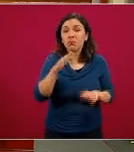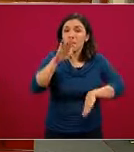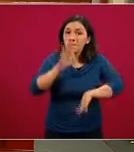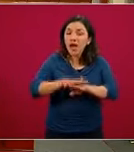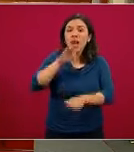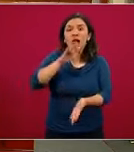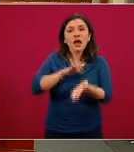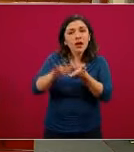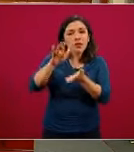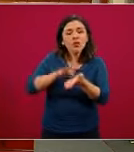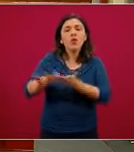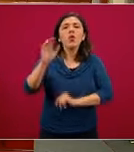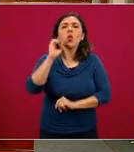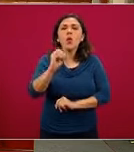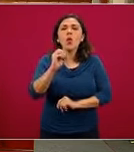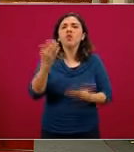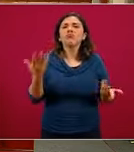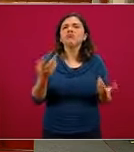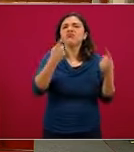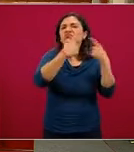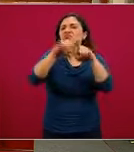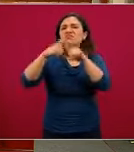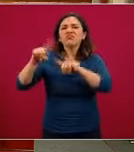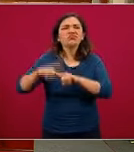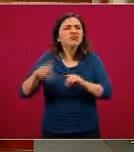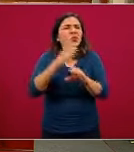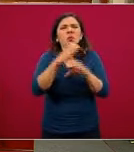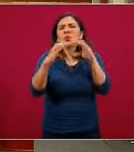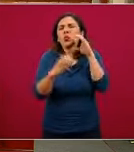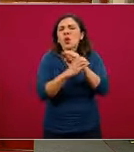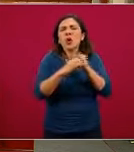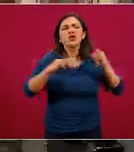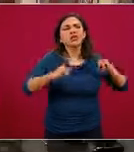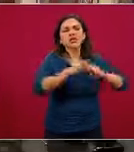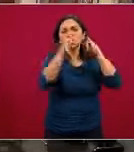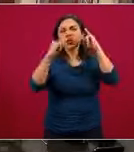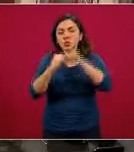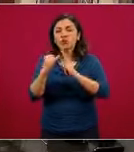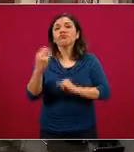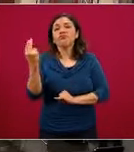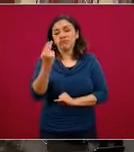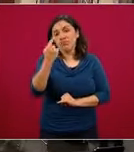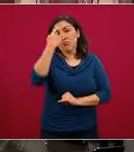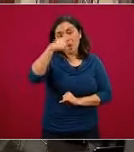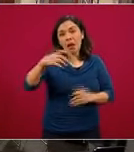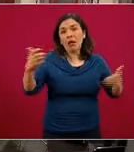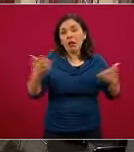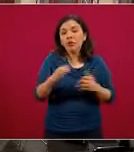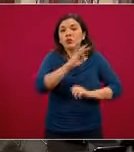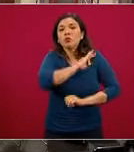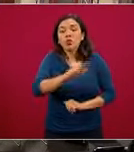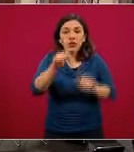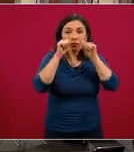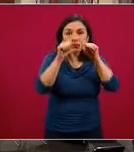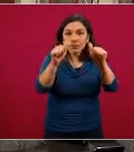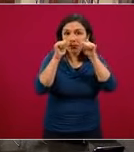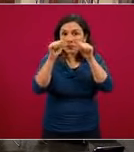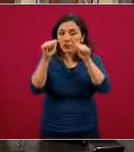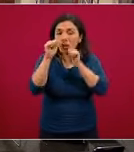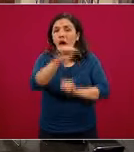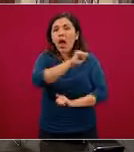apoyo de diferentes índoles e instituciones para poder llevar a cabo la atención